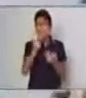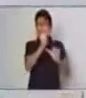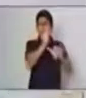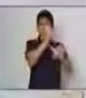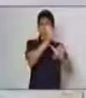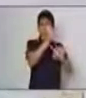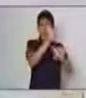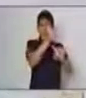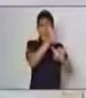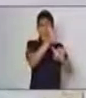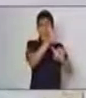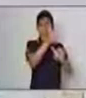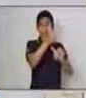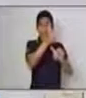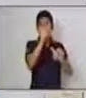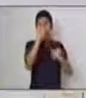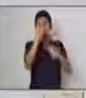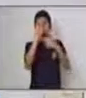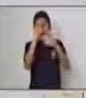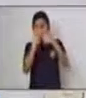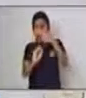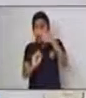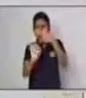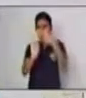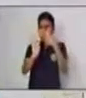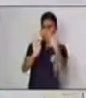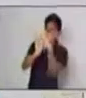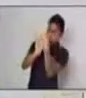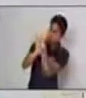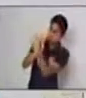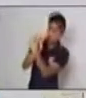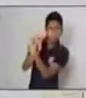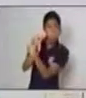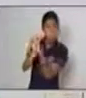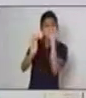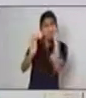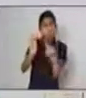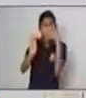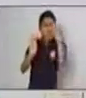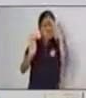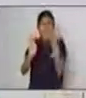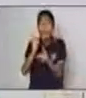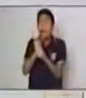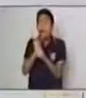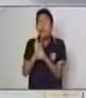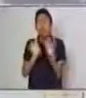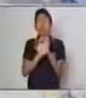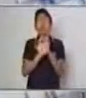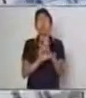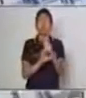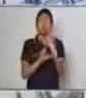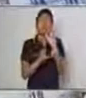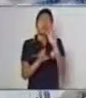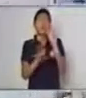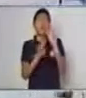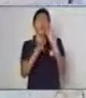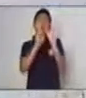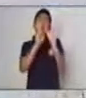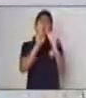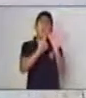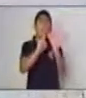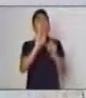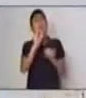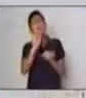15 entre cuál de estos factores primos es divisible. ¿Será que 15